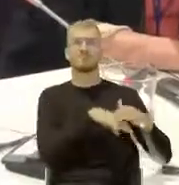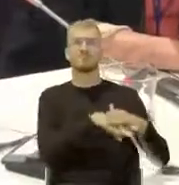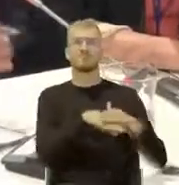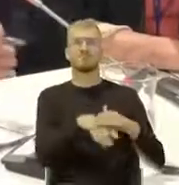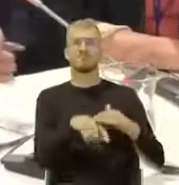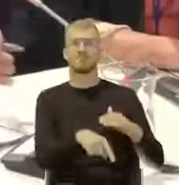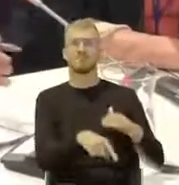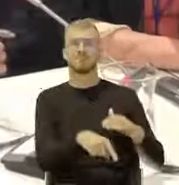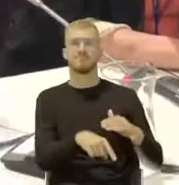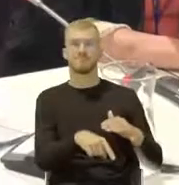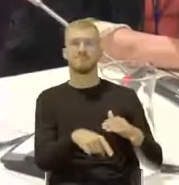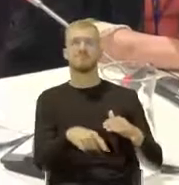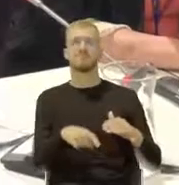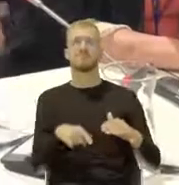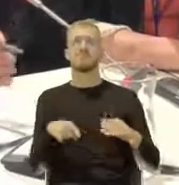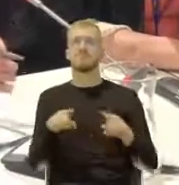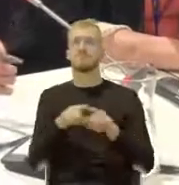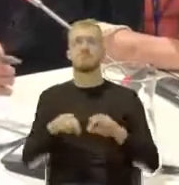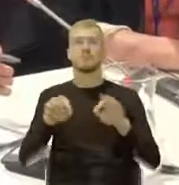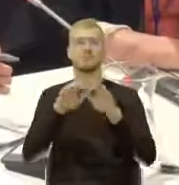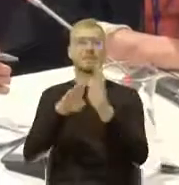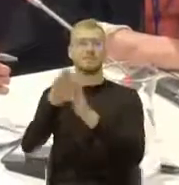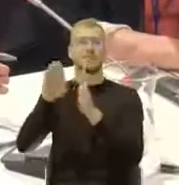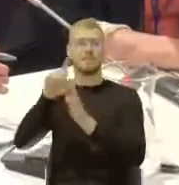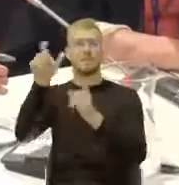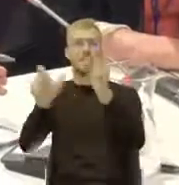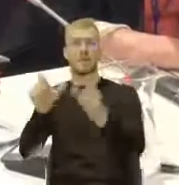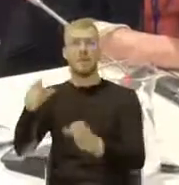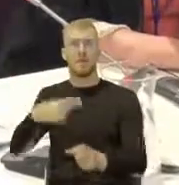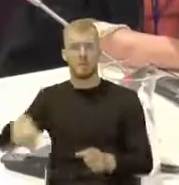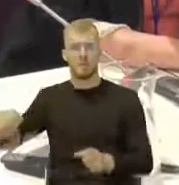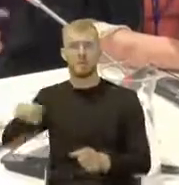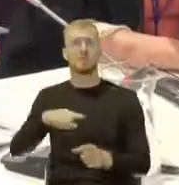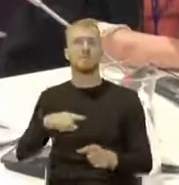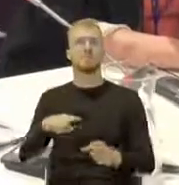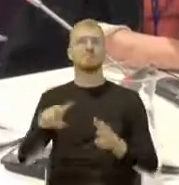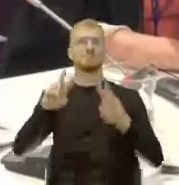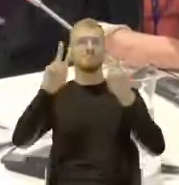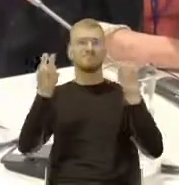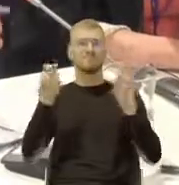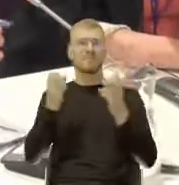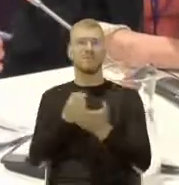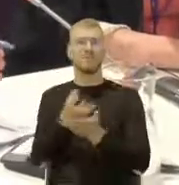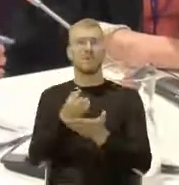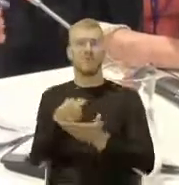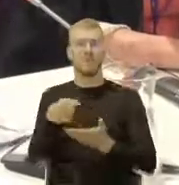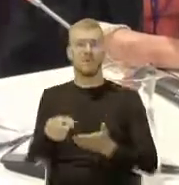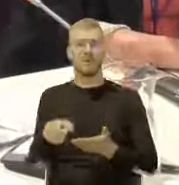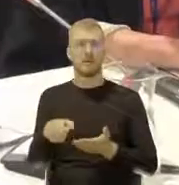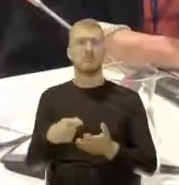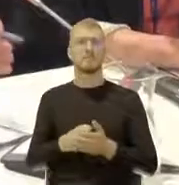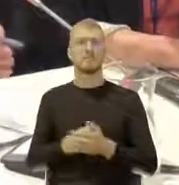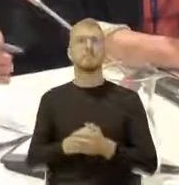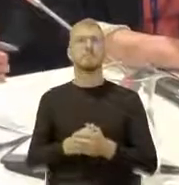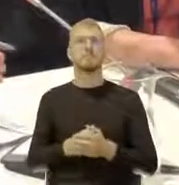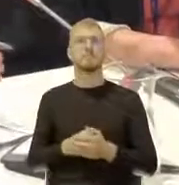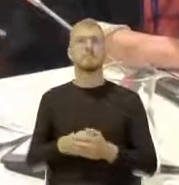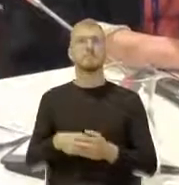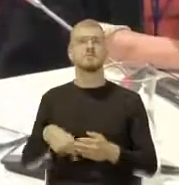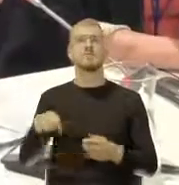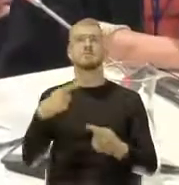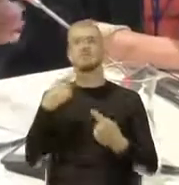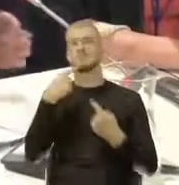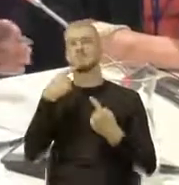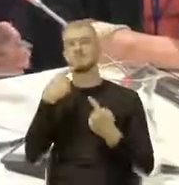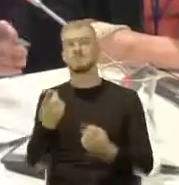la ciencia acompañe nuestras decisiones, que la ciencia realmente dé esa confianza que requieren